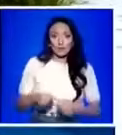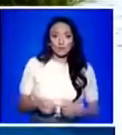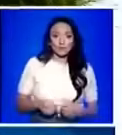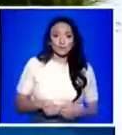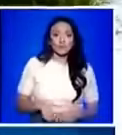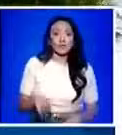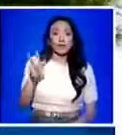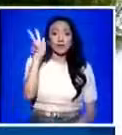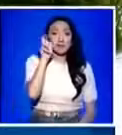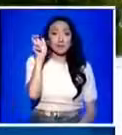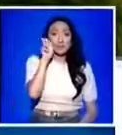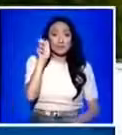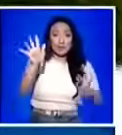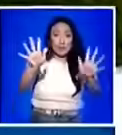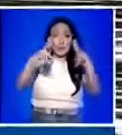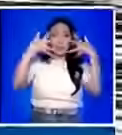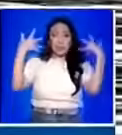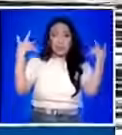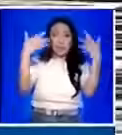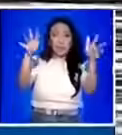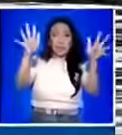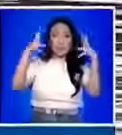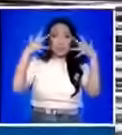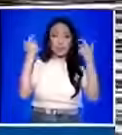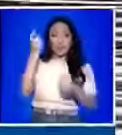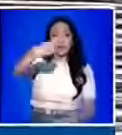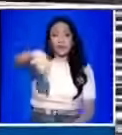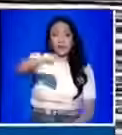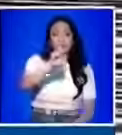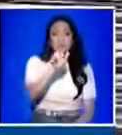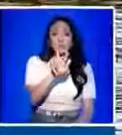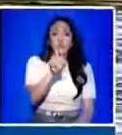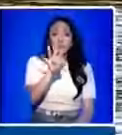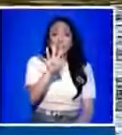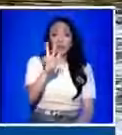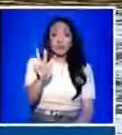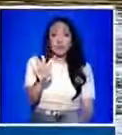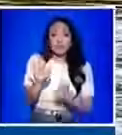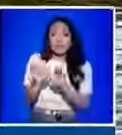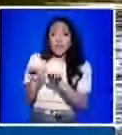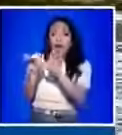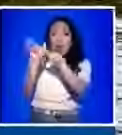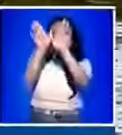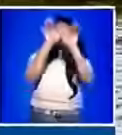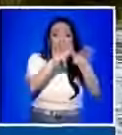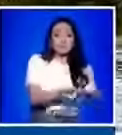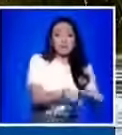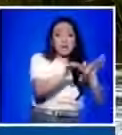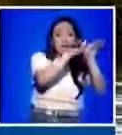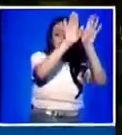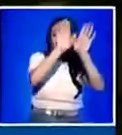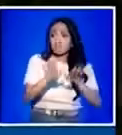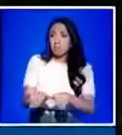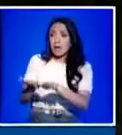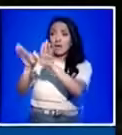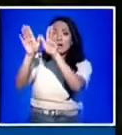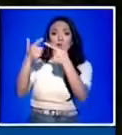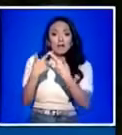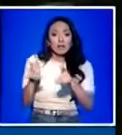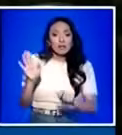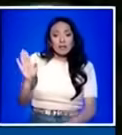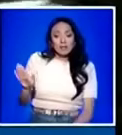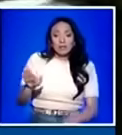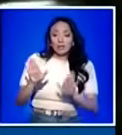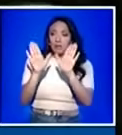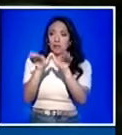El paisaje alberga unas 343 especies de aves. Las gaviotas andinas chapotean libremente. También están